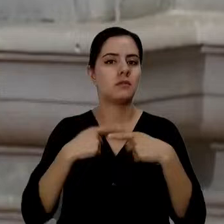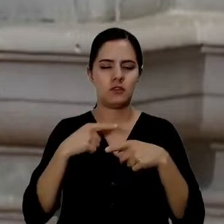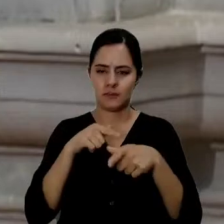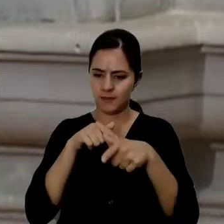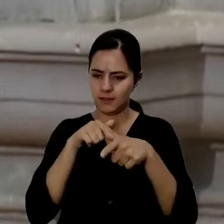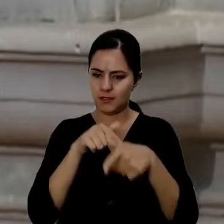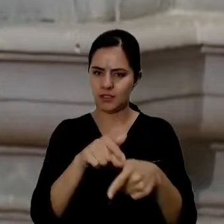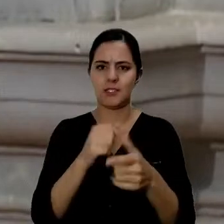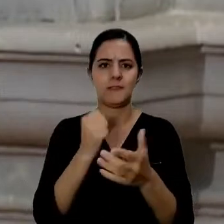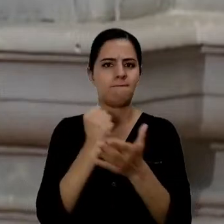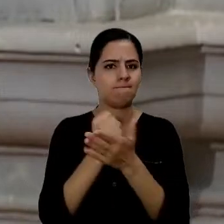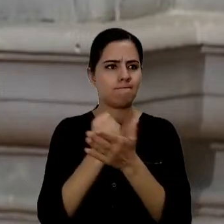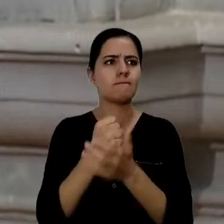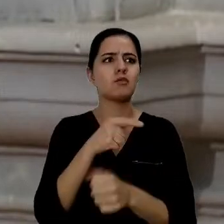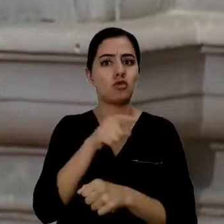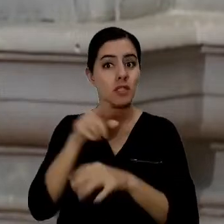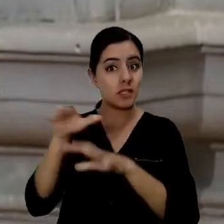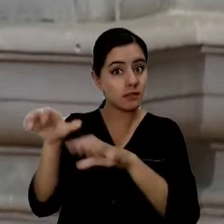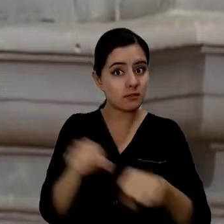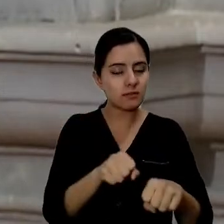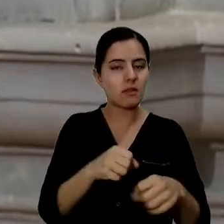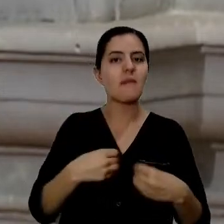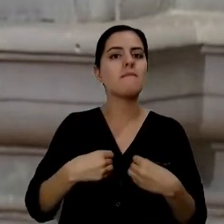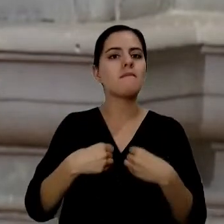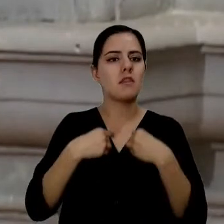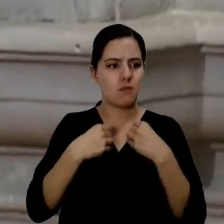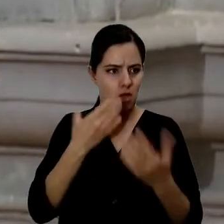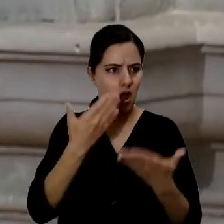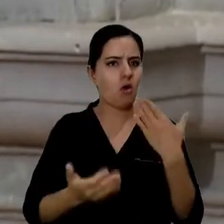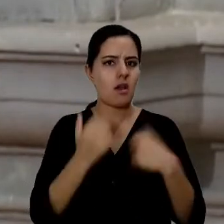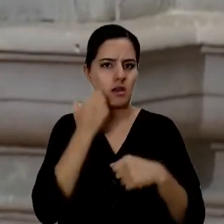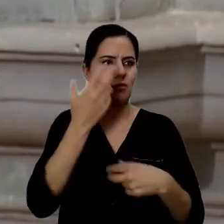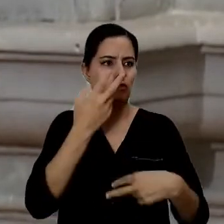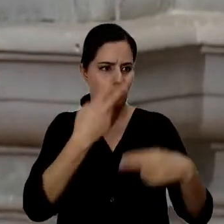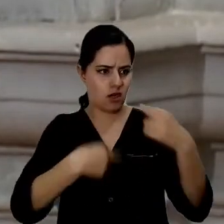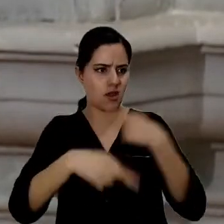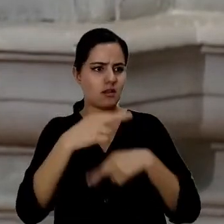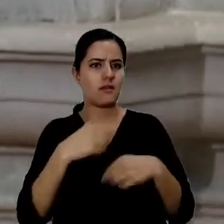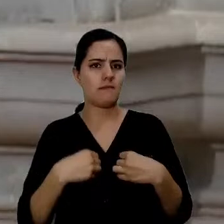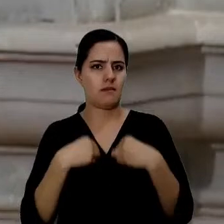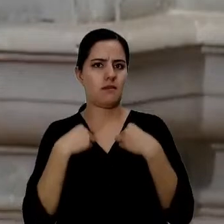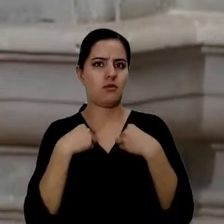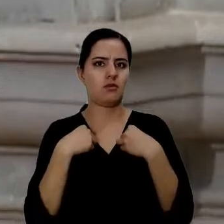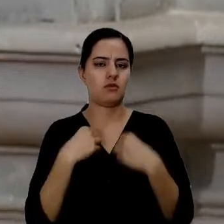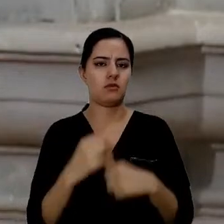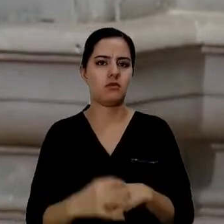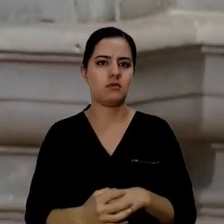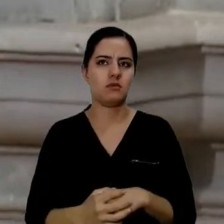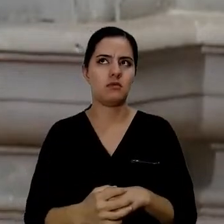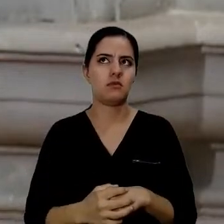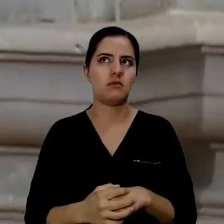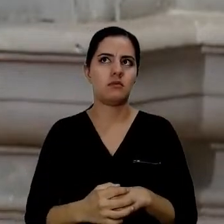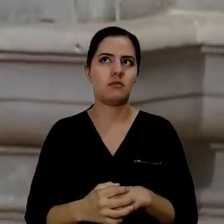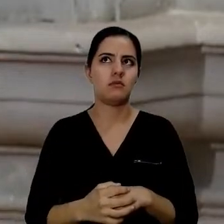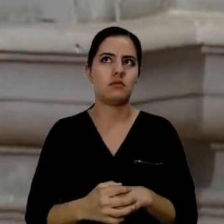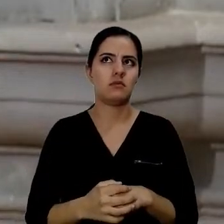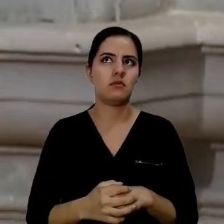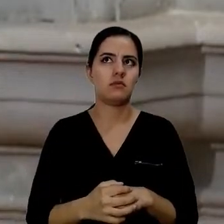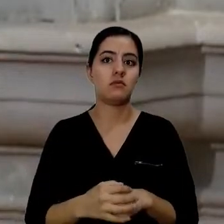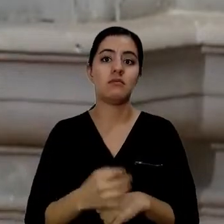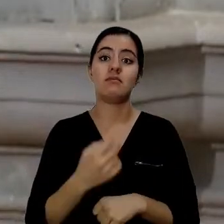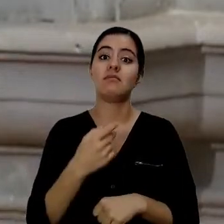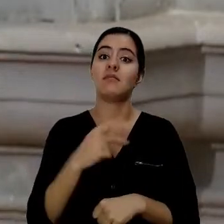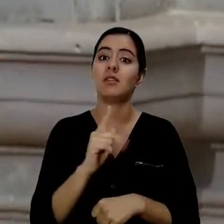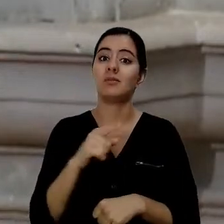que vivos se los llevaron, vivos los queremos. Pero con eso se va a tener que